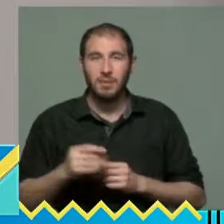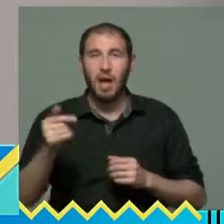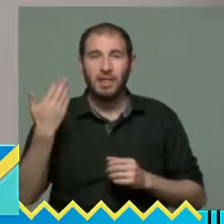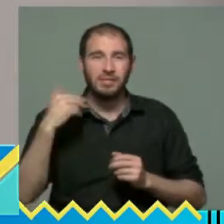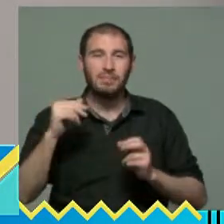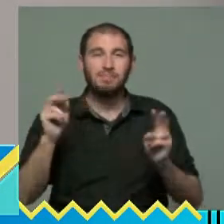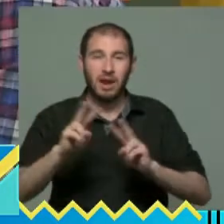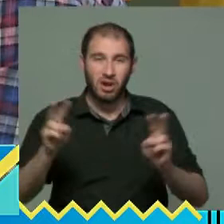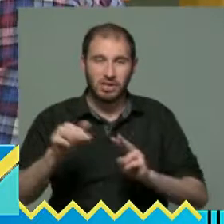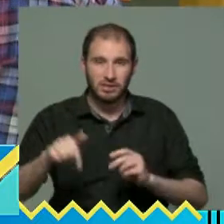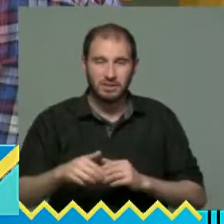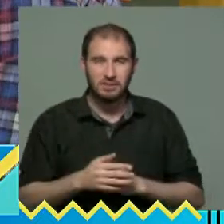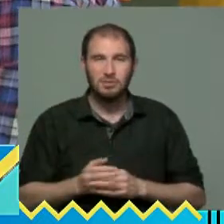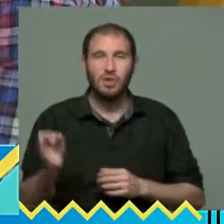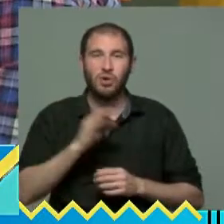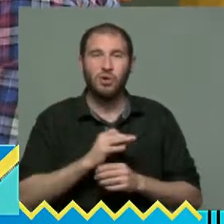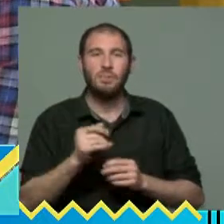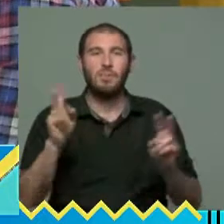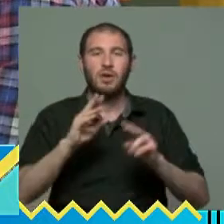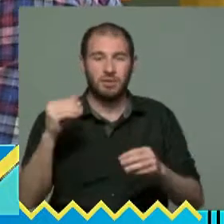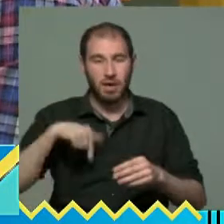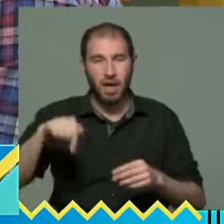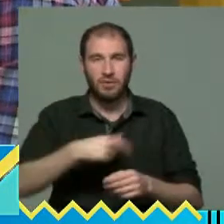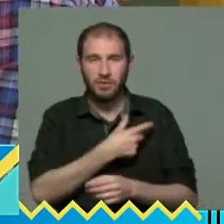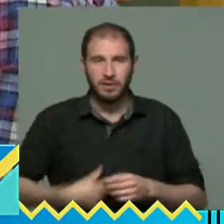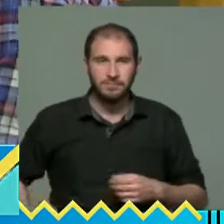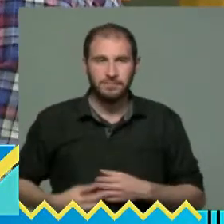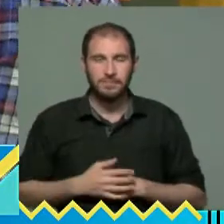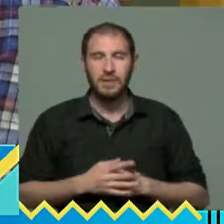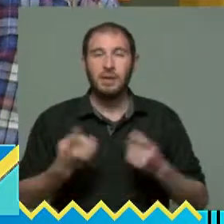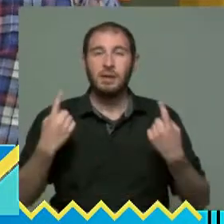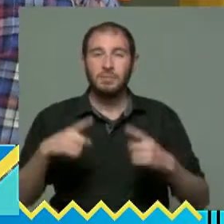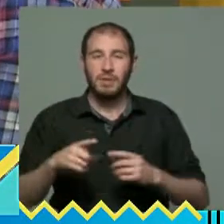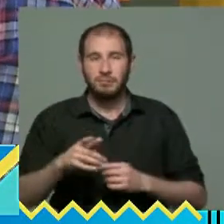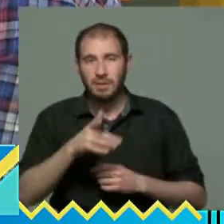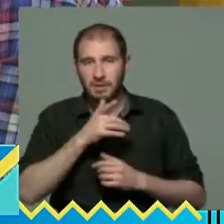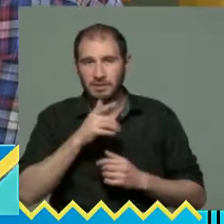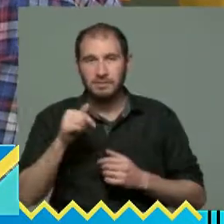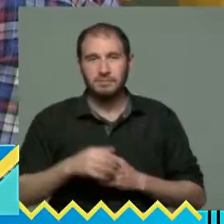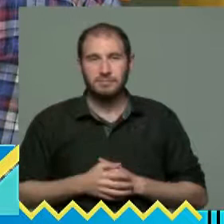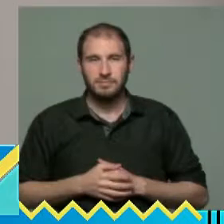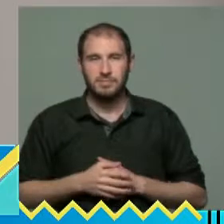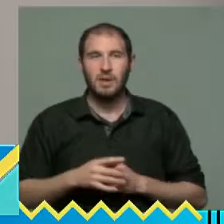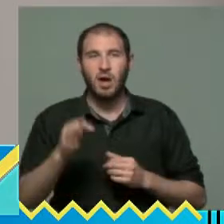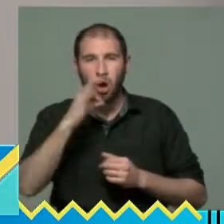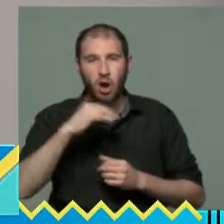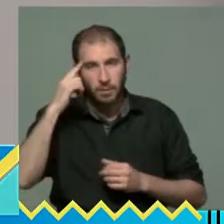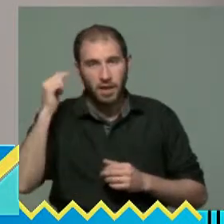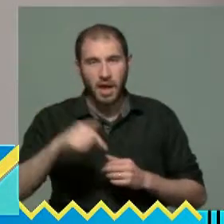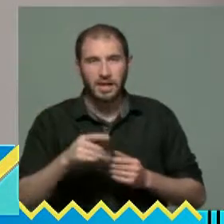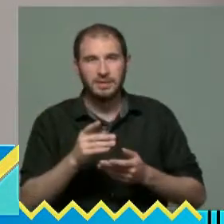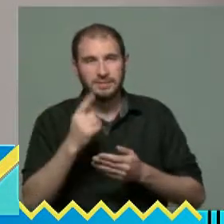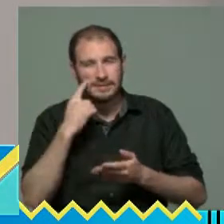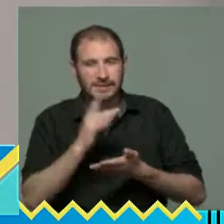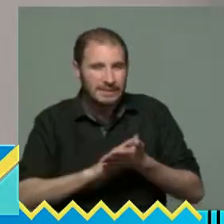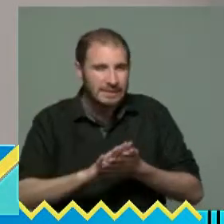peronistas, claro, o que está gobernando el peronismo actualmente. Pero yo creo que habría que, desde ese punto de vista, matizarlo un